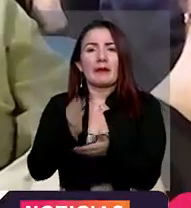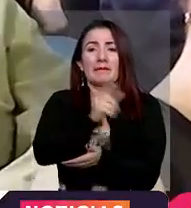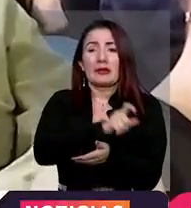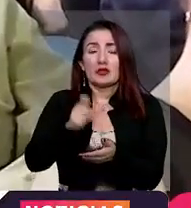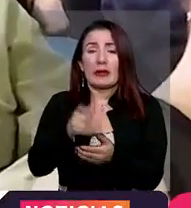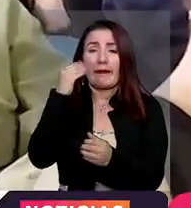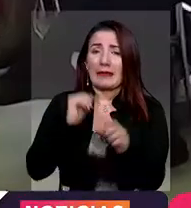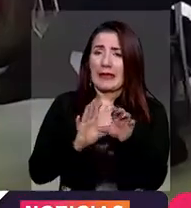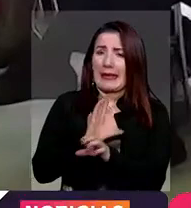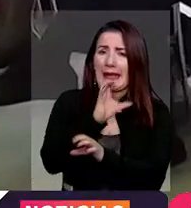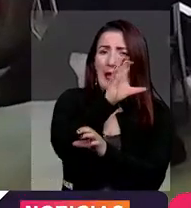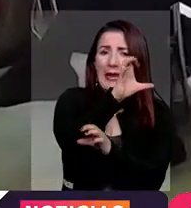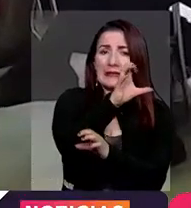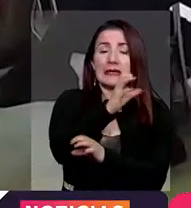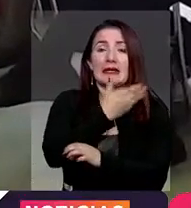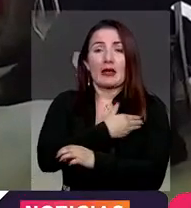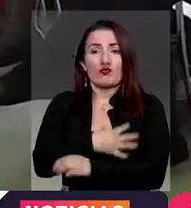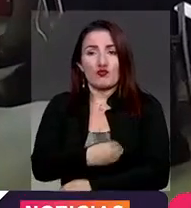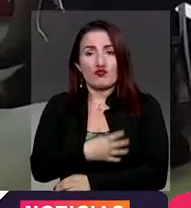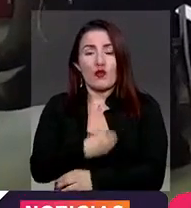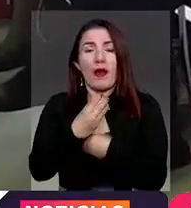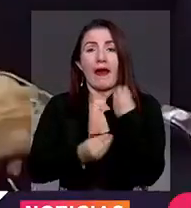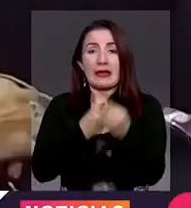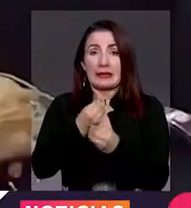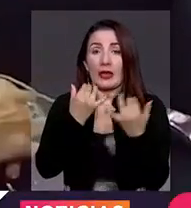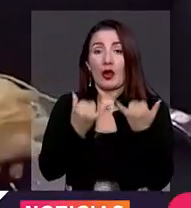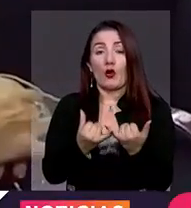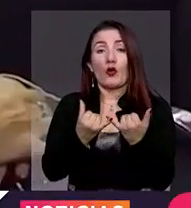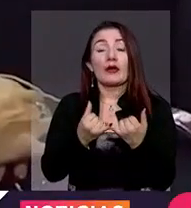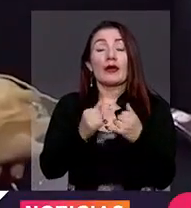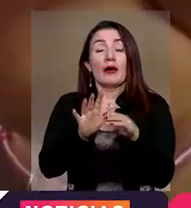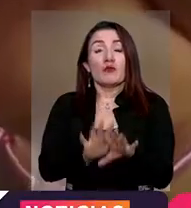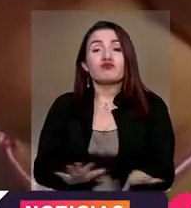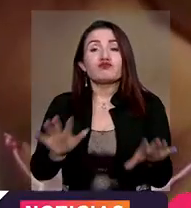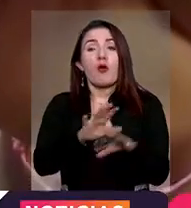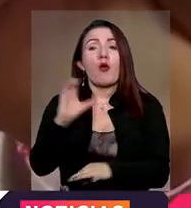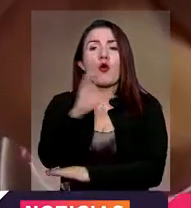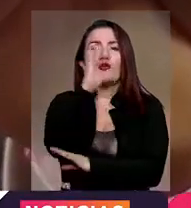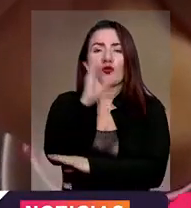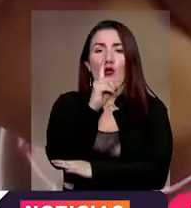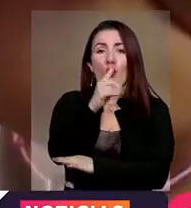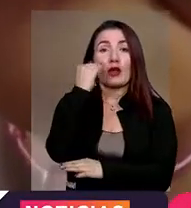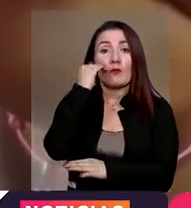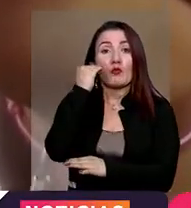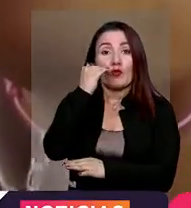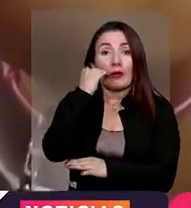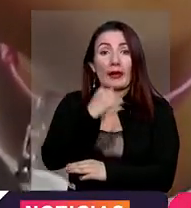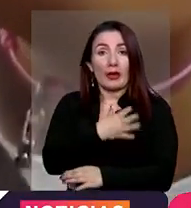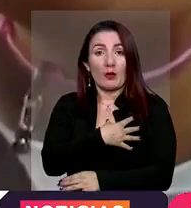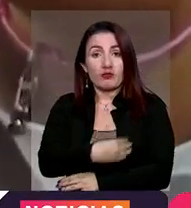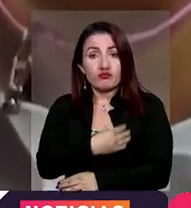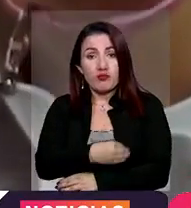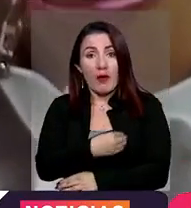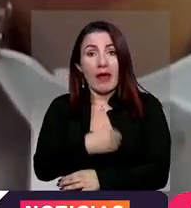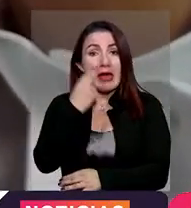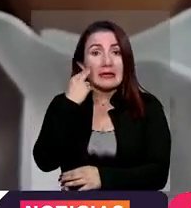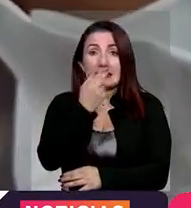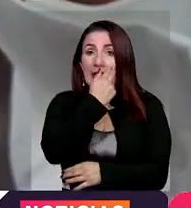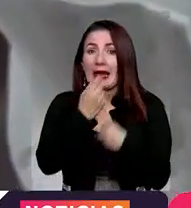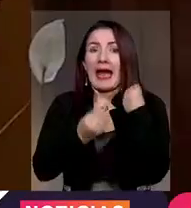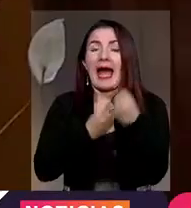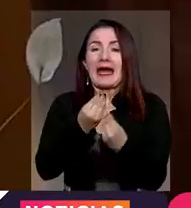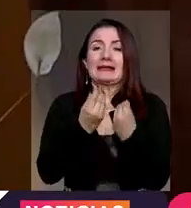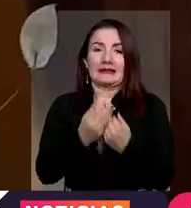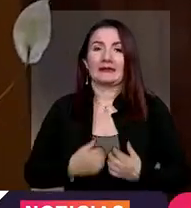de cáncer de mama según las cifras que hasta el momento se tienen en el país una mujer con este padecimiento debe esperar hasta dos meses